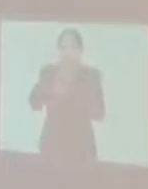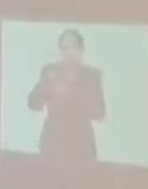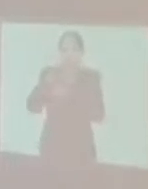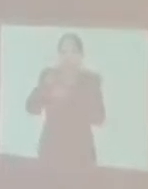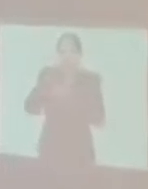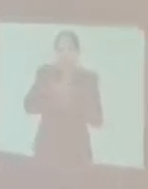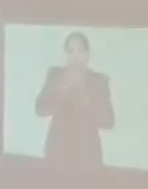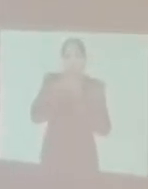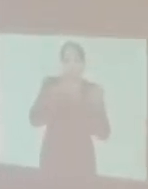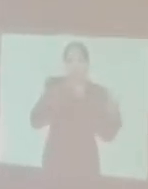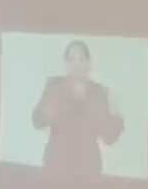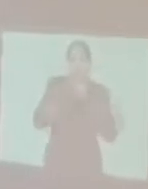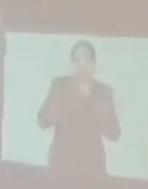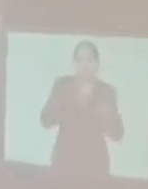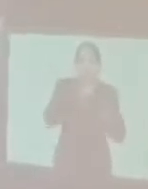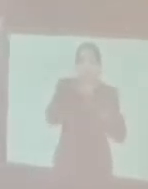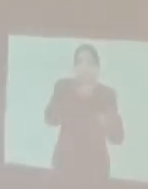Hemos